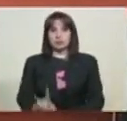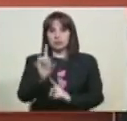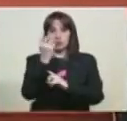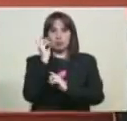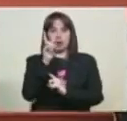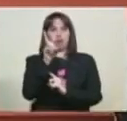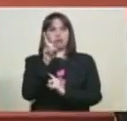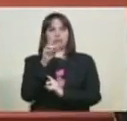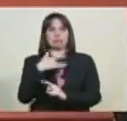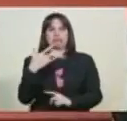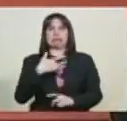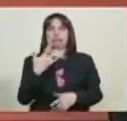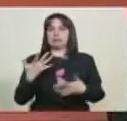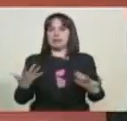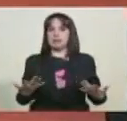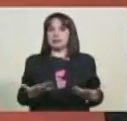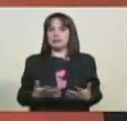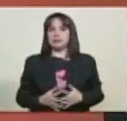primera impresión.